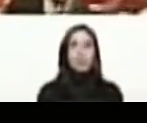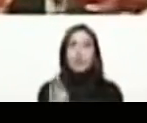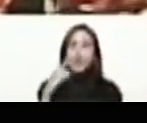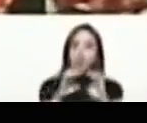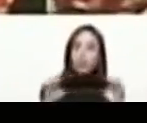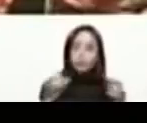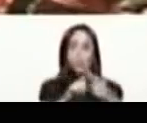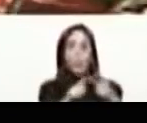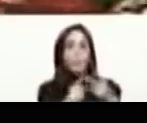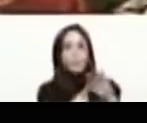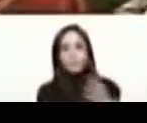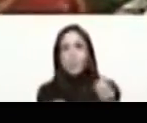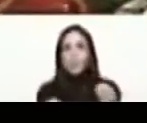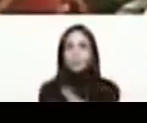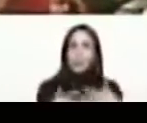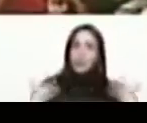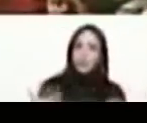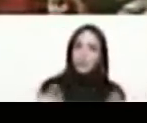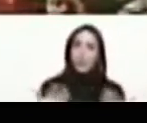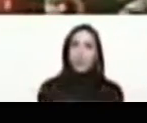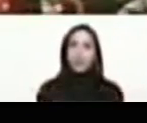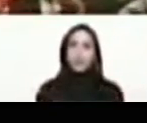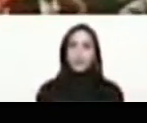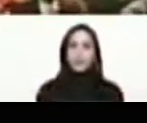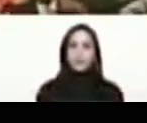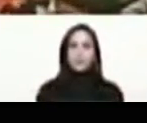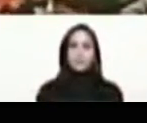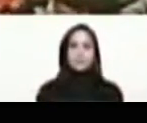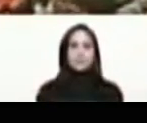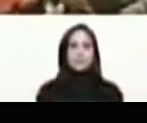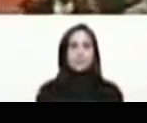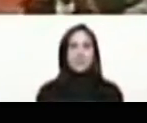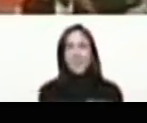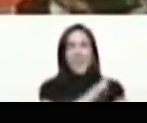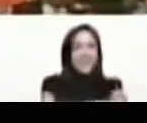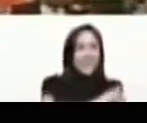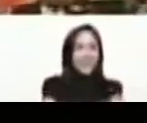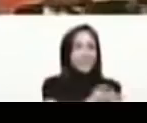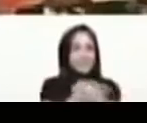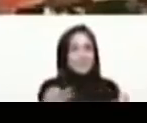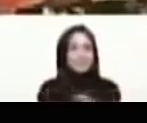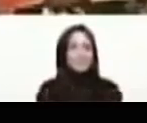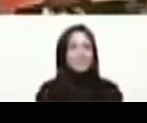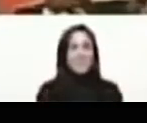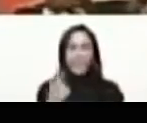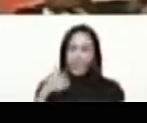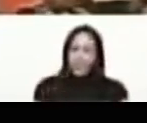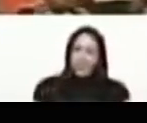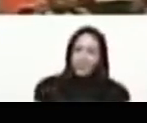Educación, alegría, trabajo, disciplina, tienen que